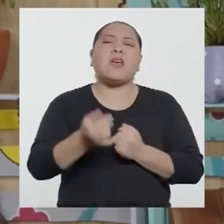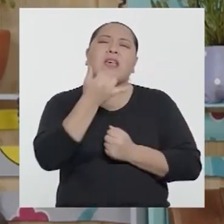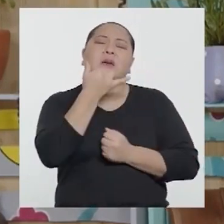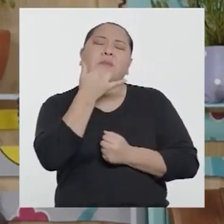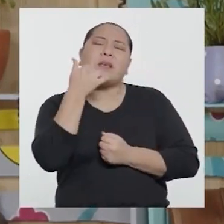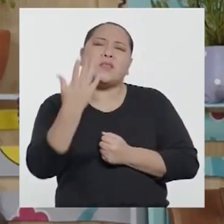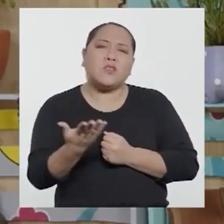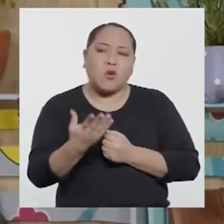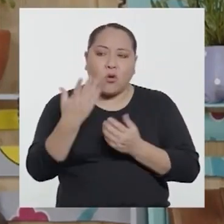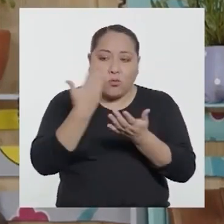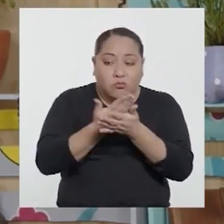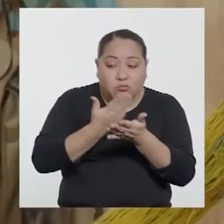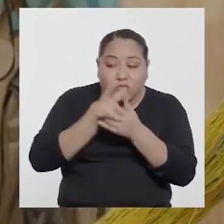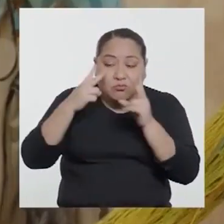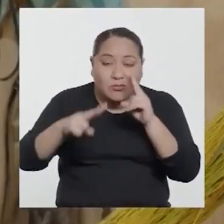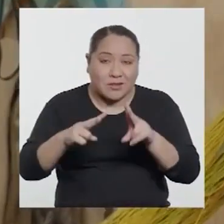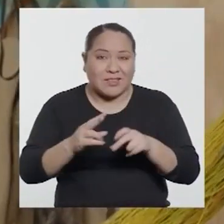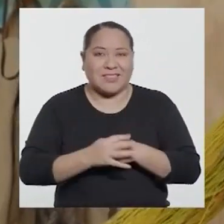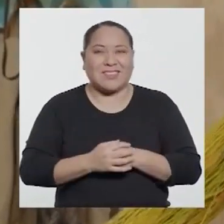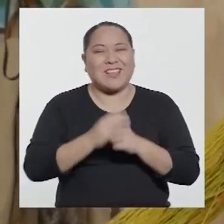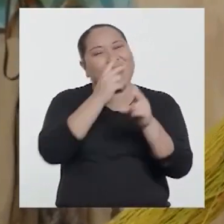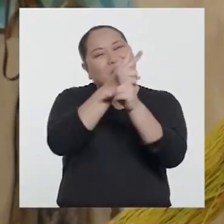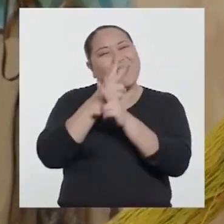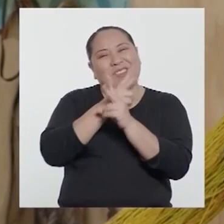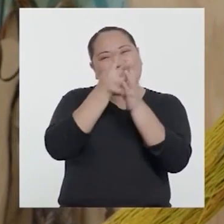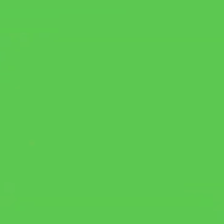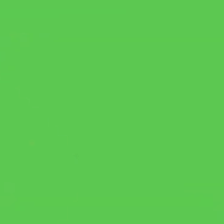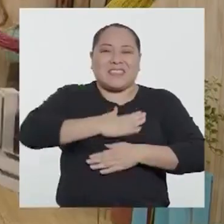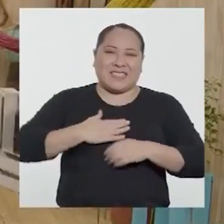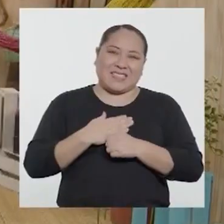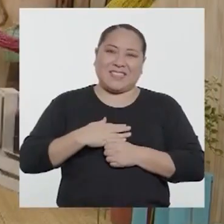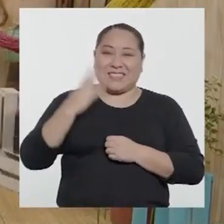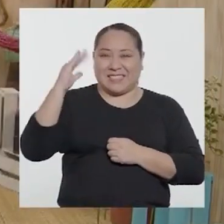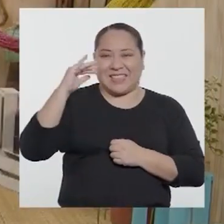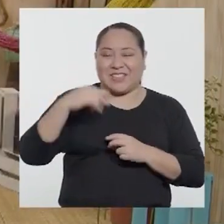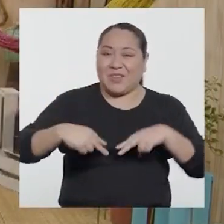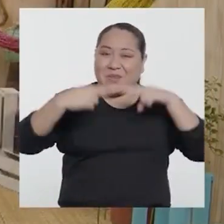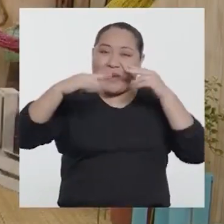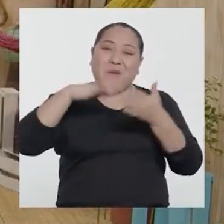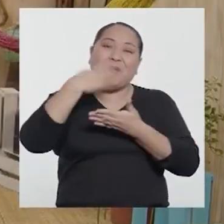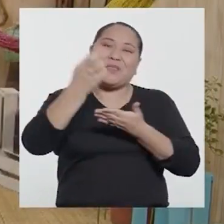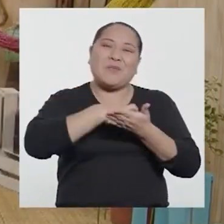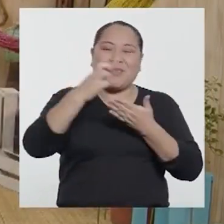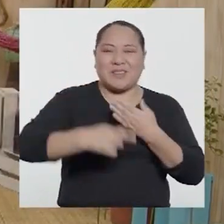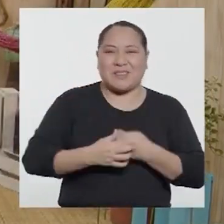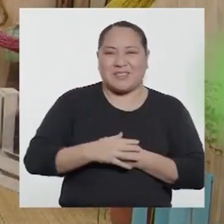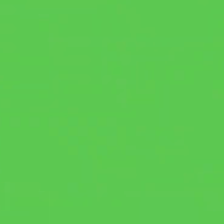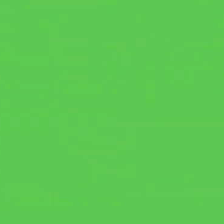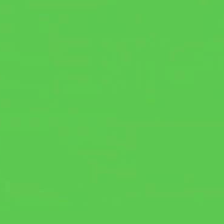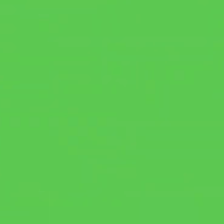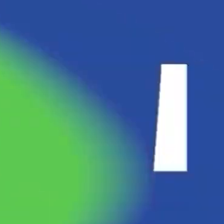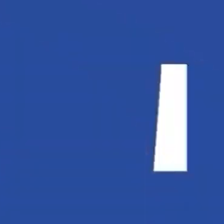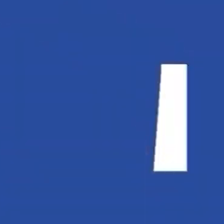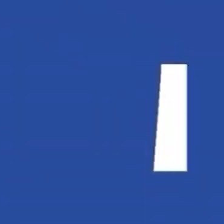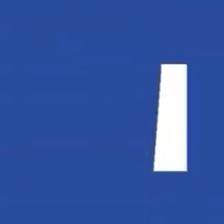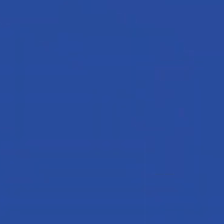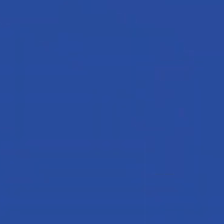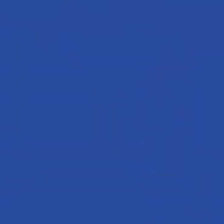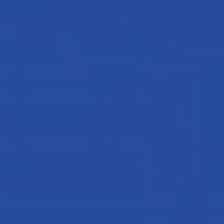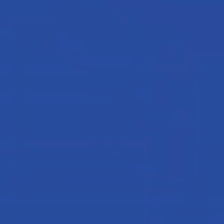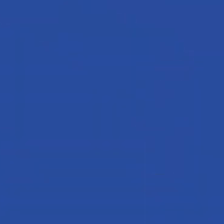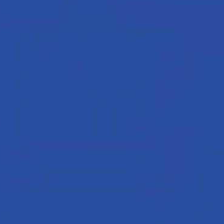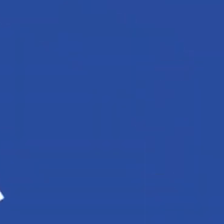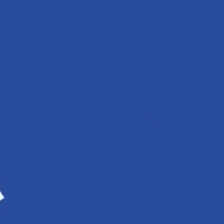sucedió cuando la probaron. ¡Cuídense mucho! ¡Nos vemos en el próximo programa! ¡Nos vemos!